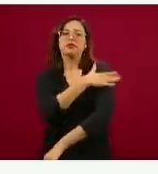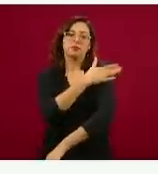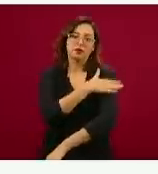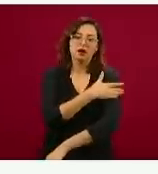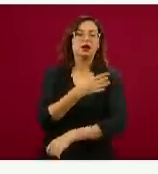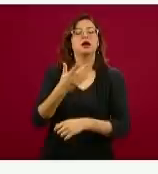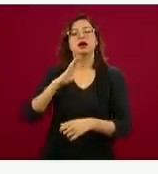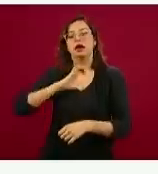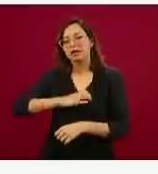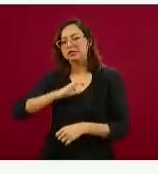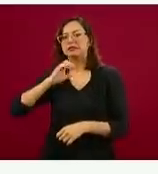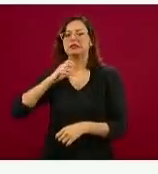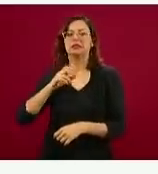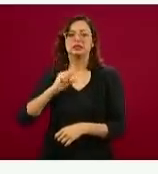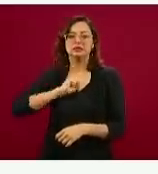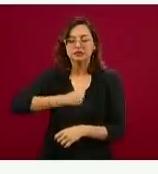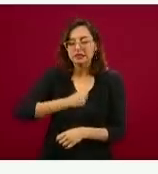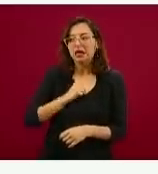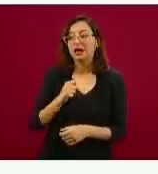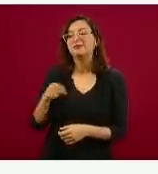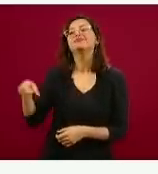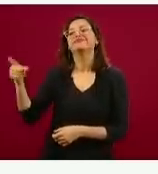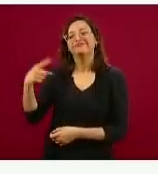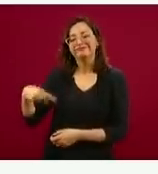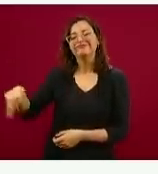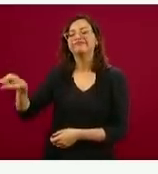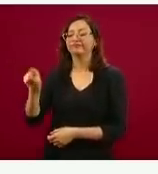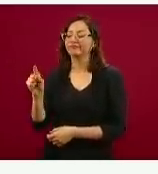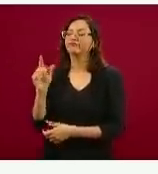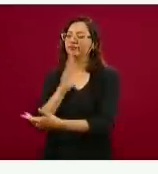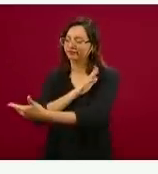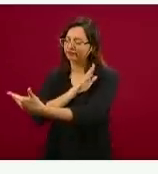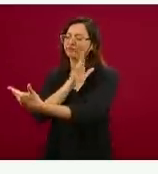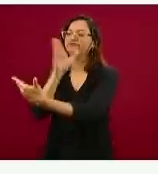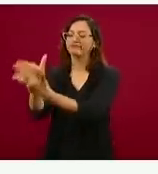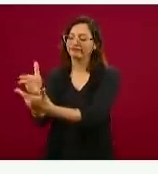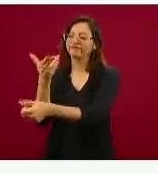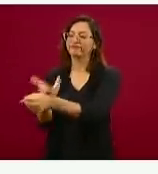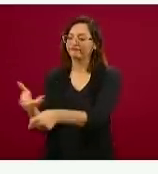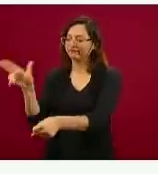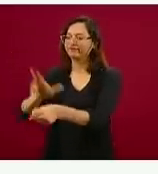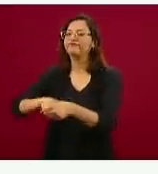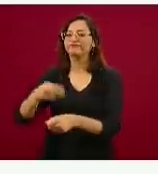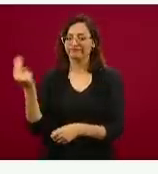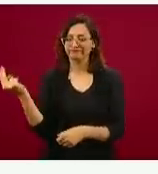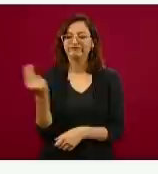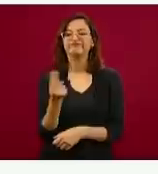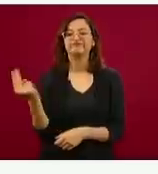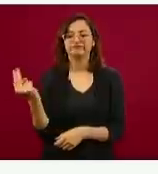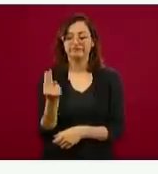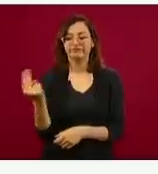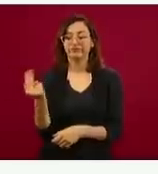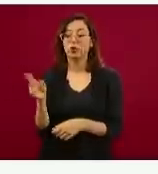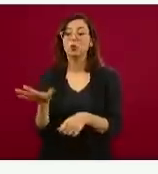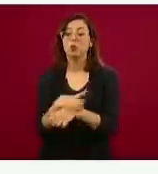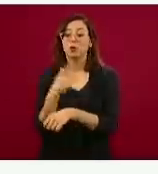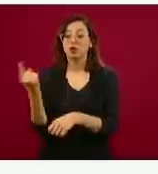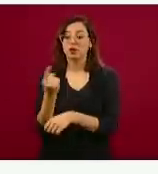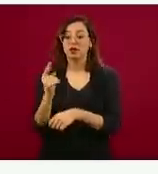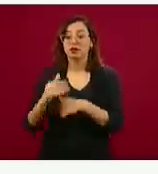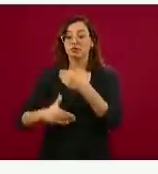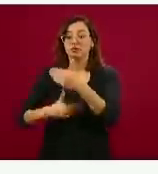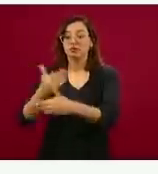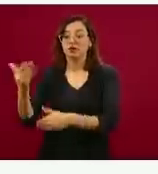siempre, sí necesita tener cuidado porque podría empezar con dificultad